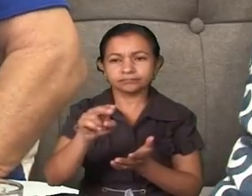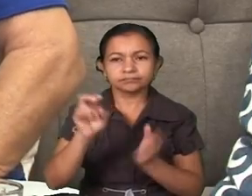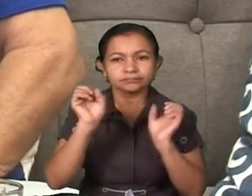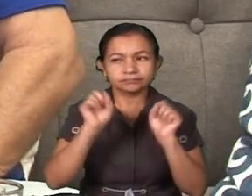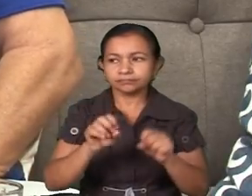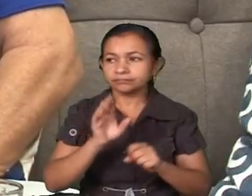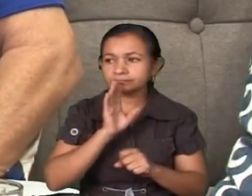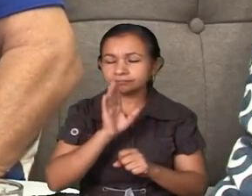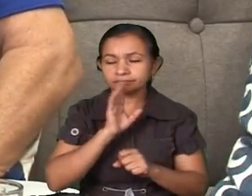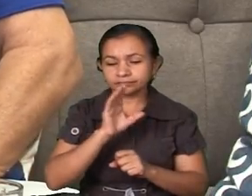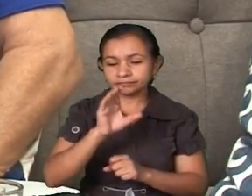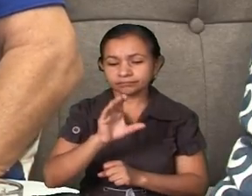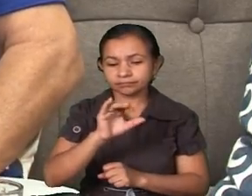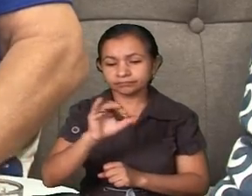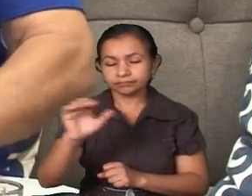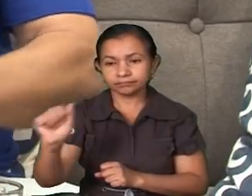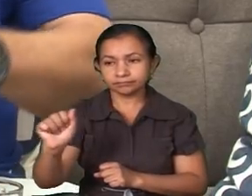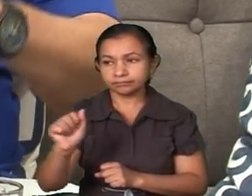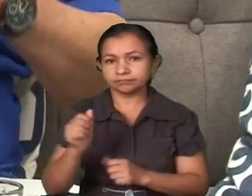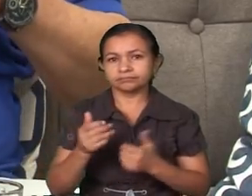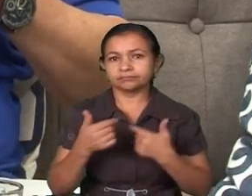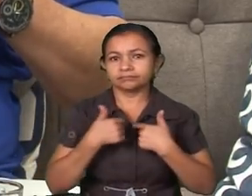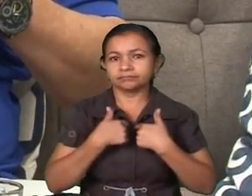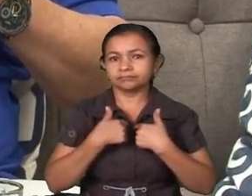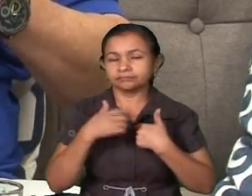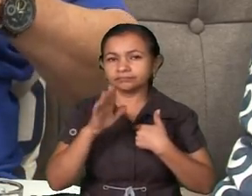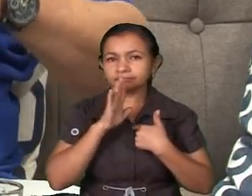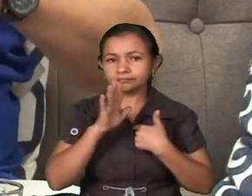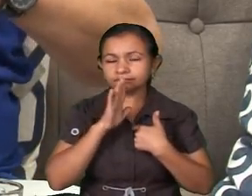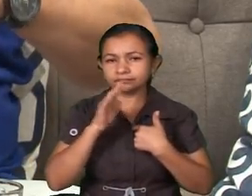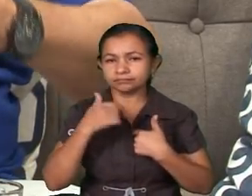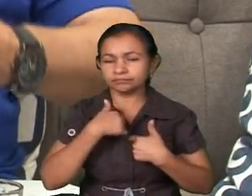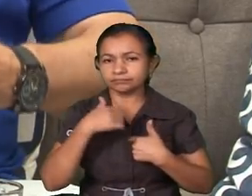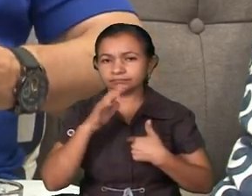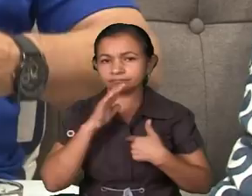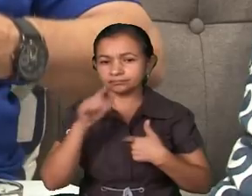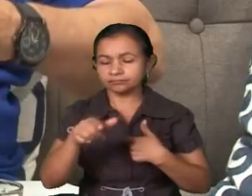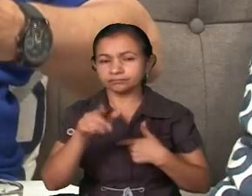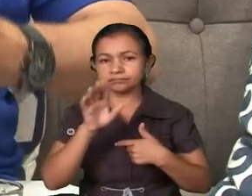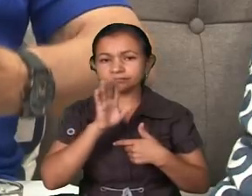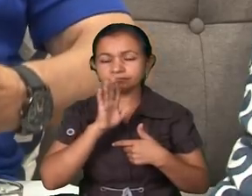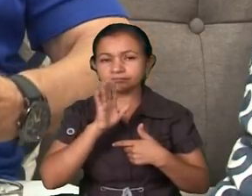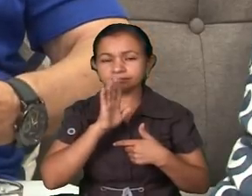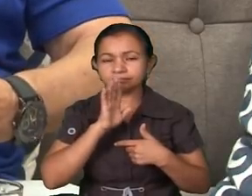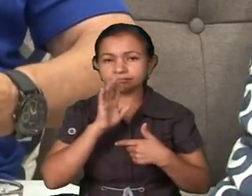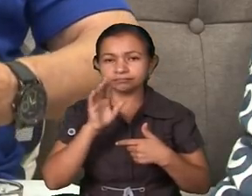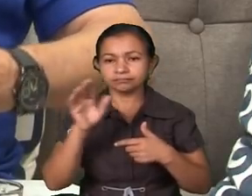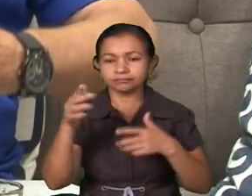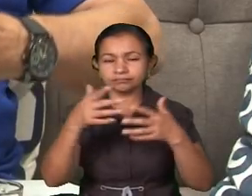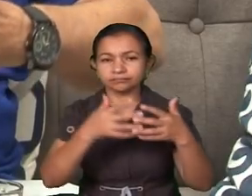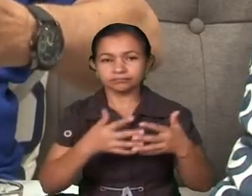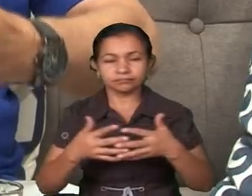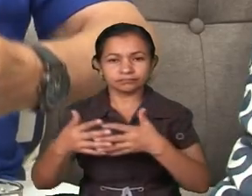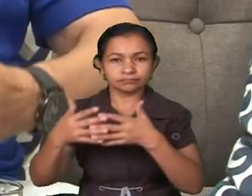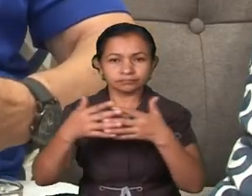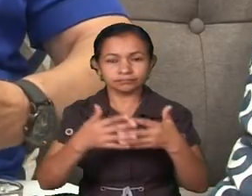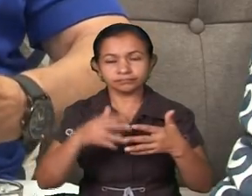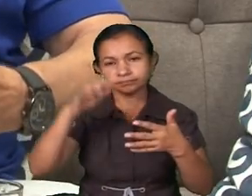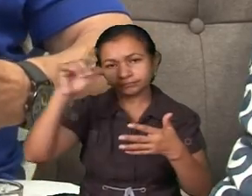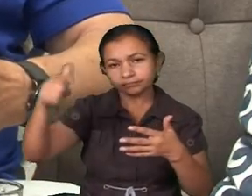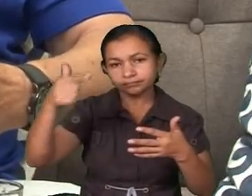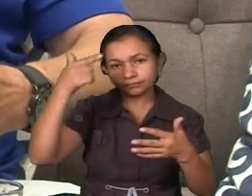capacidad, dice la CIA. Que yo cuando hablaba en Estados Unidos con el Congreso americano y con el